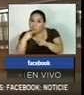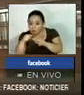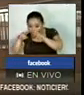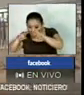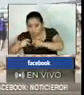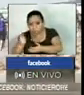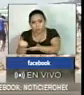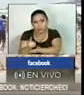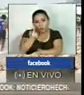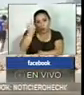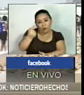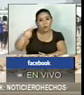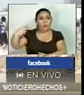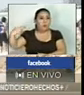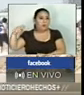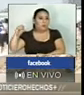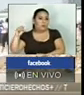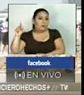Hopkins.